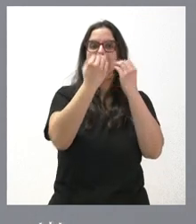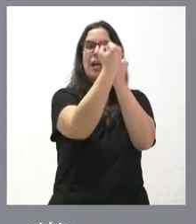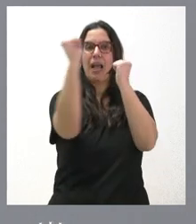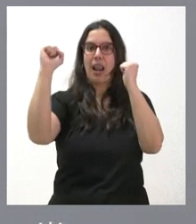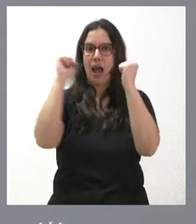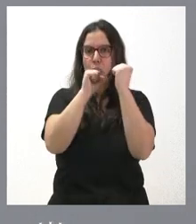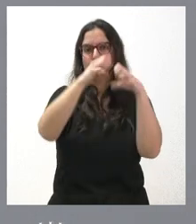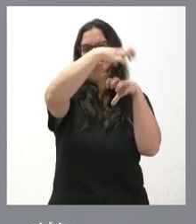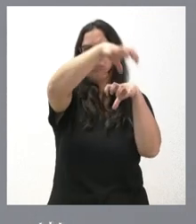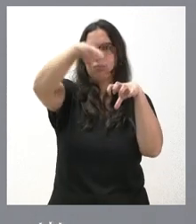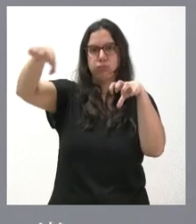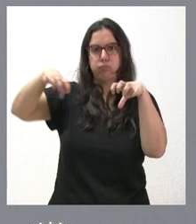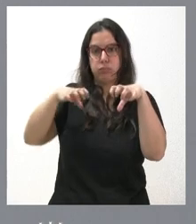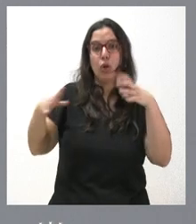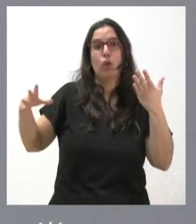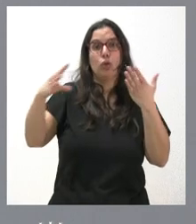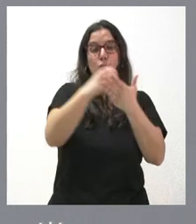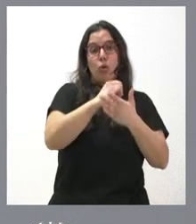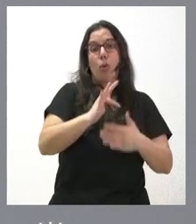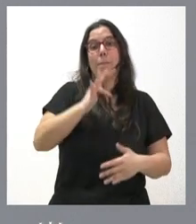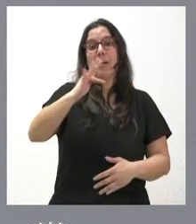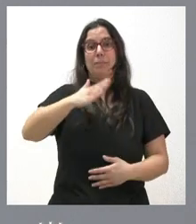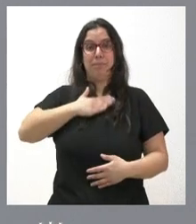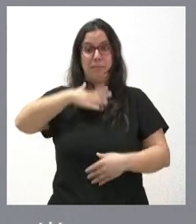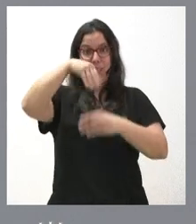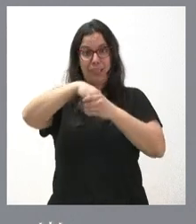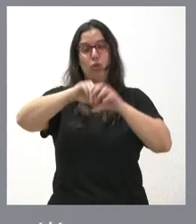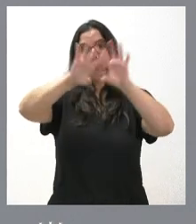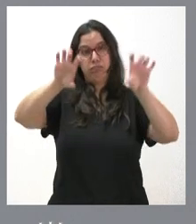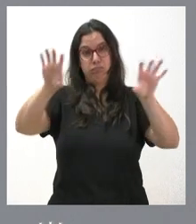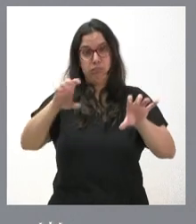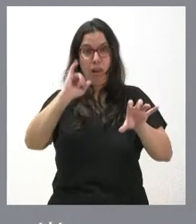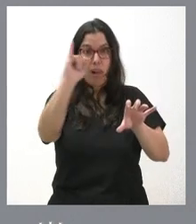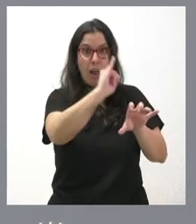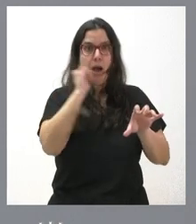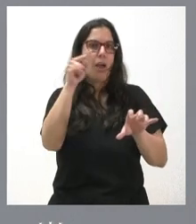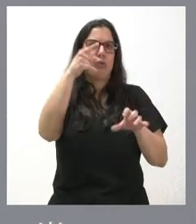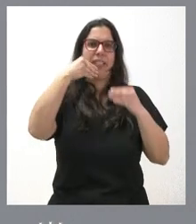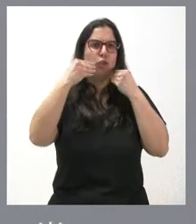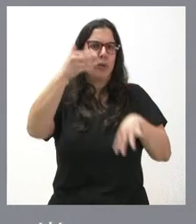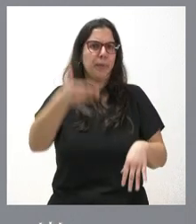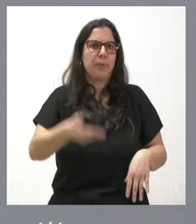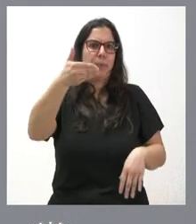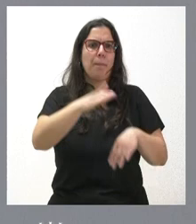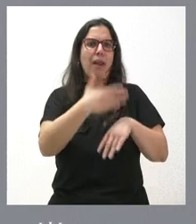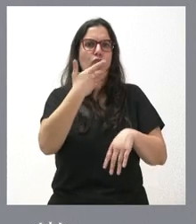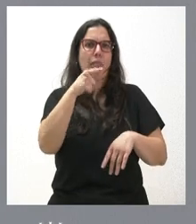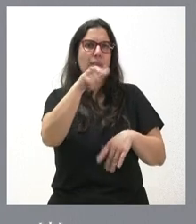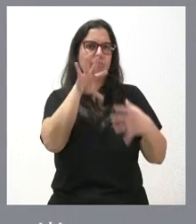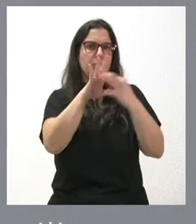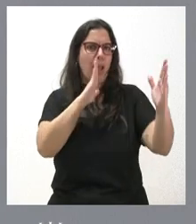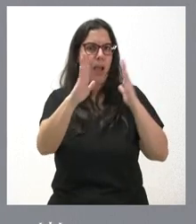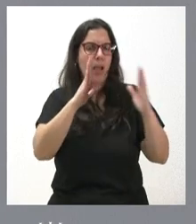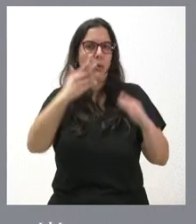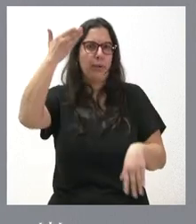otras dependencias y constituye junto con los bienes muebles que alberga un documento histórico esencial para el conocimiento de la época de Gran